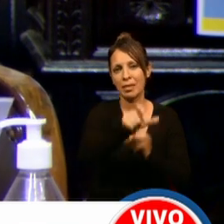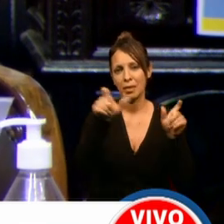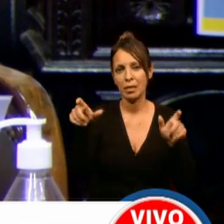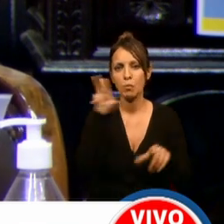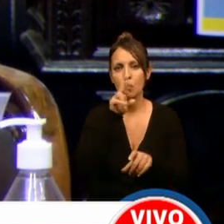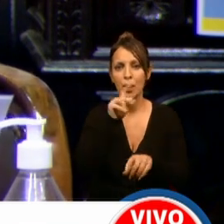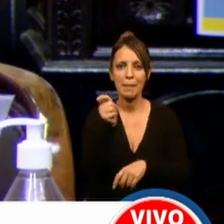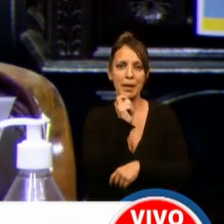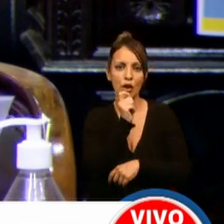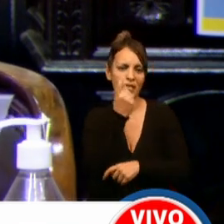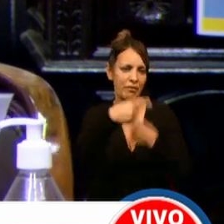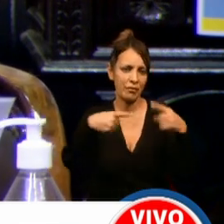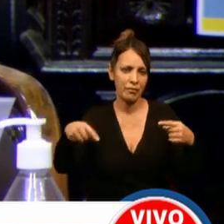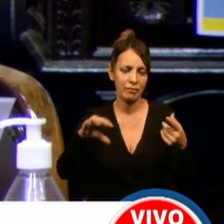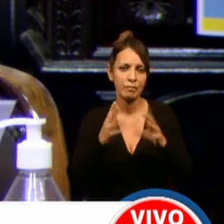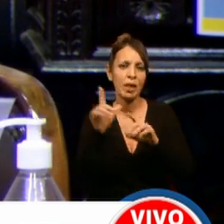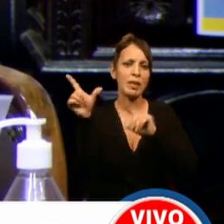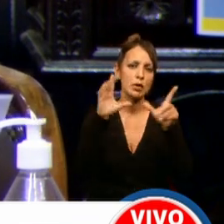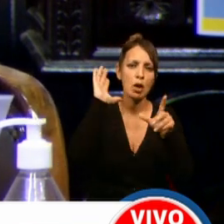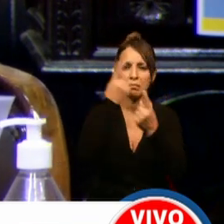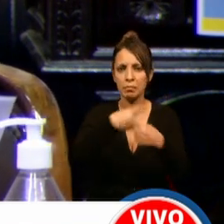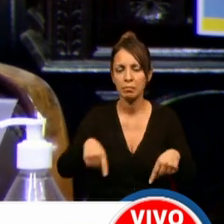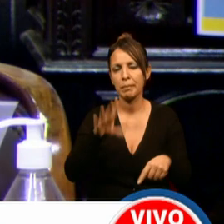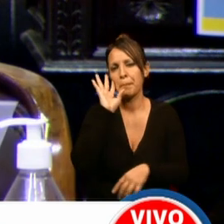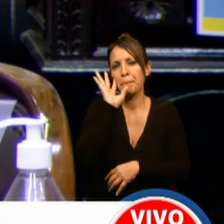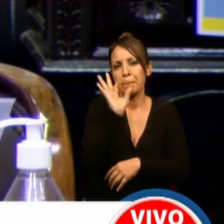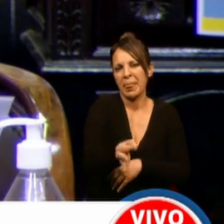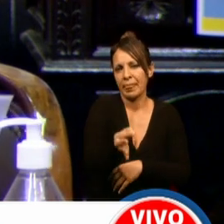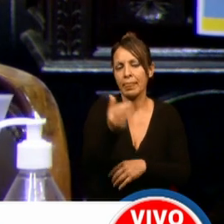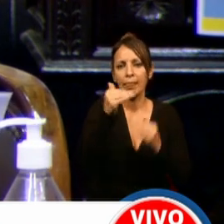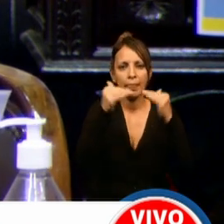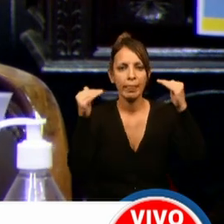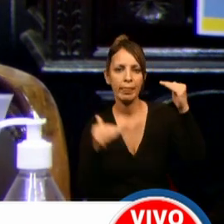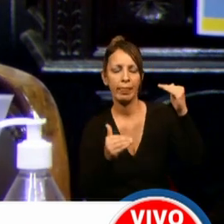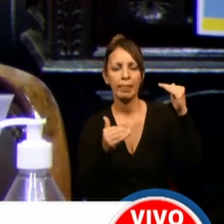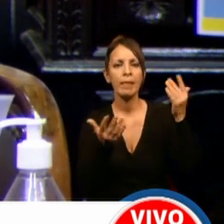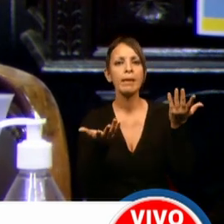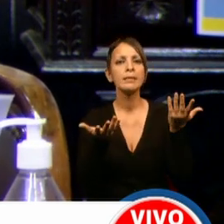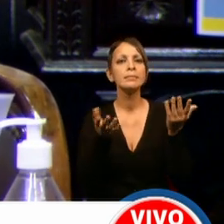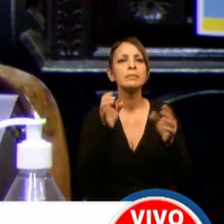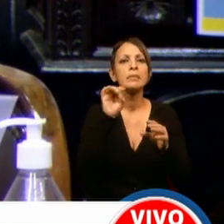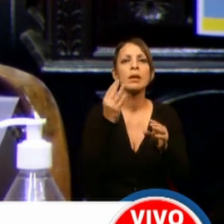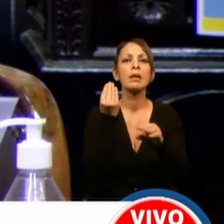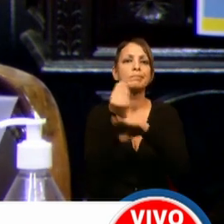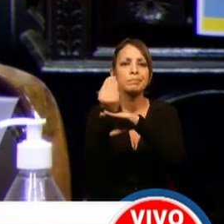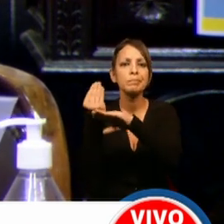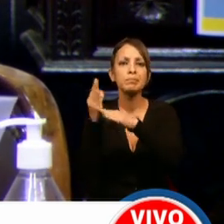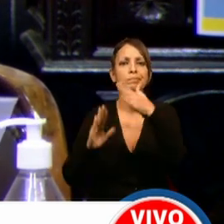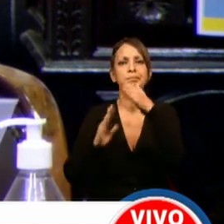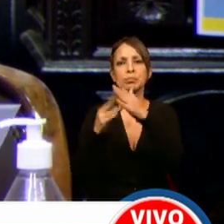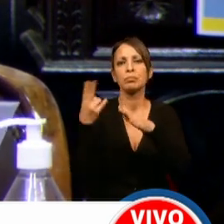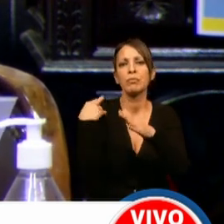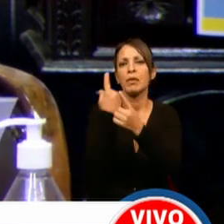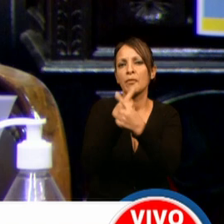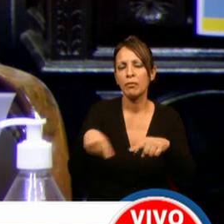en los distintos medios muestra una clara disparidad no solo en los cargos de gerenciamiento sino